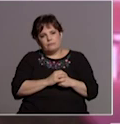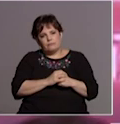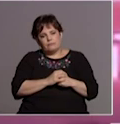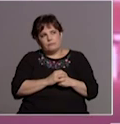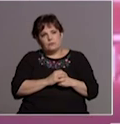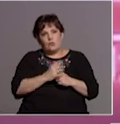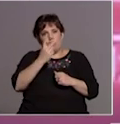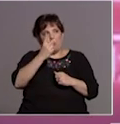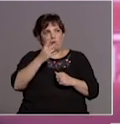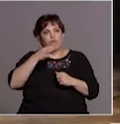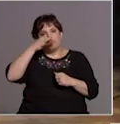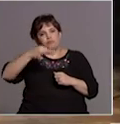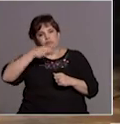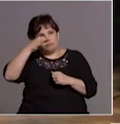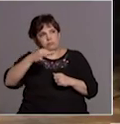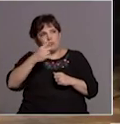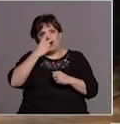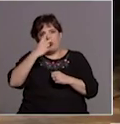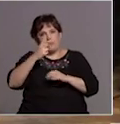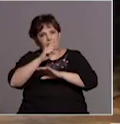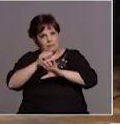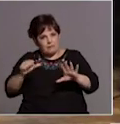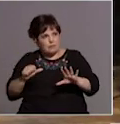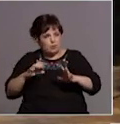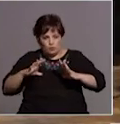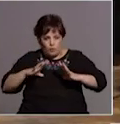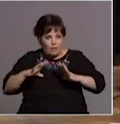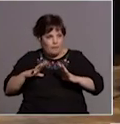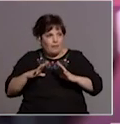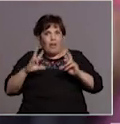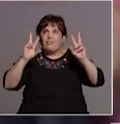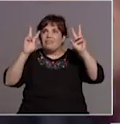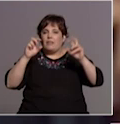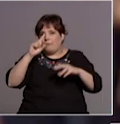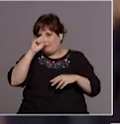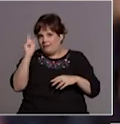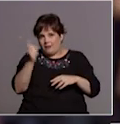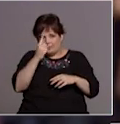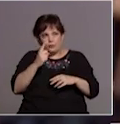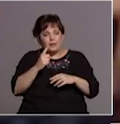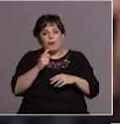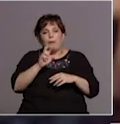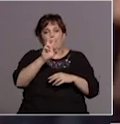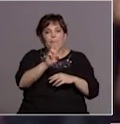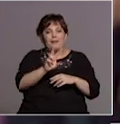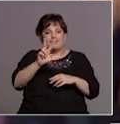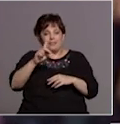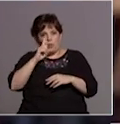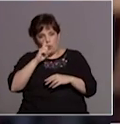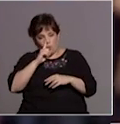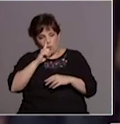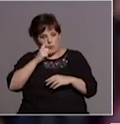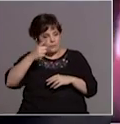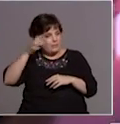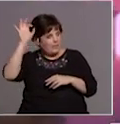dos pronunciamientos ciudadanos de 2016 siguen marcando buena parte de la agenda internacional el 23 de junio de aquel año en